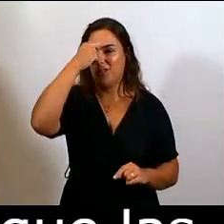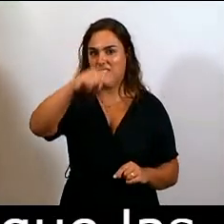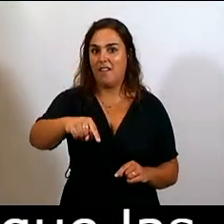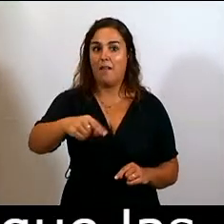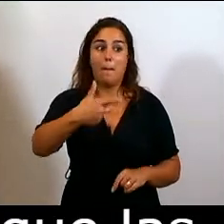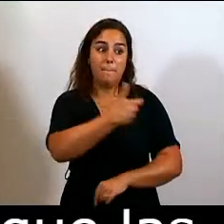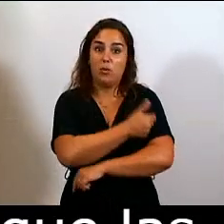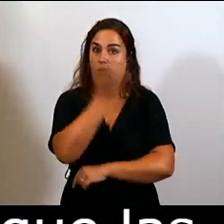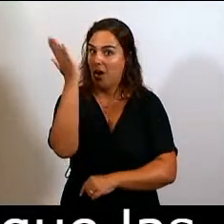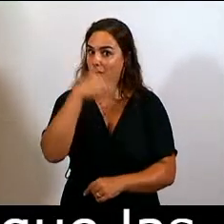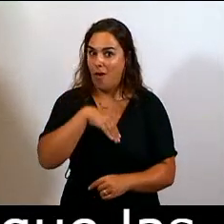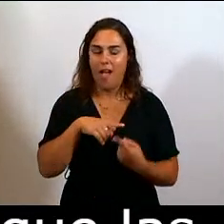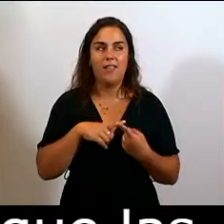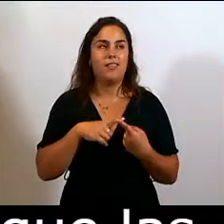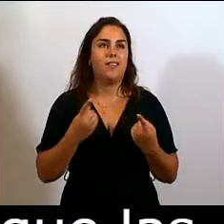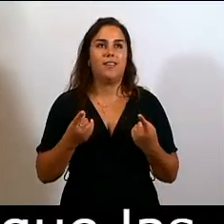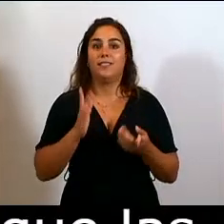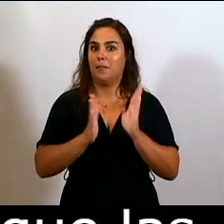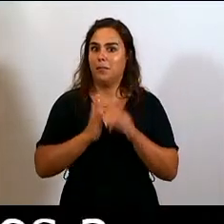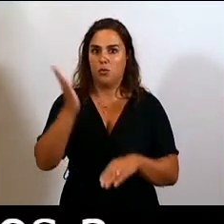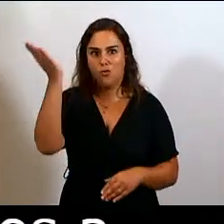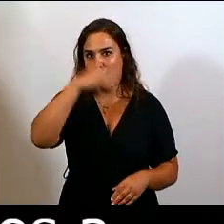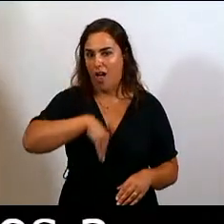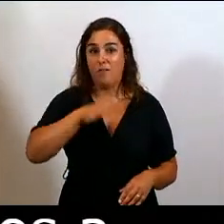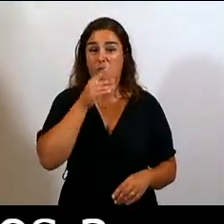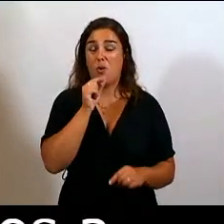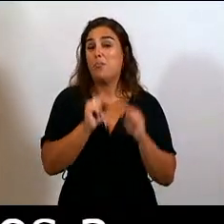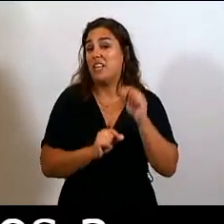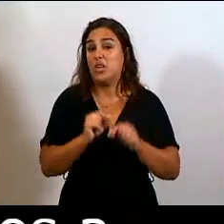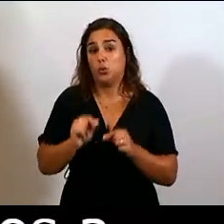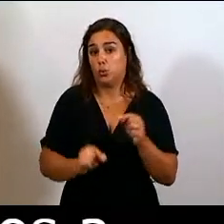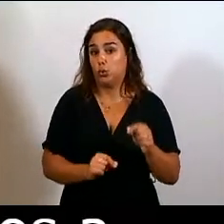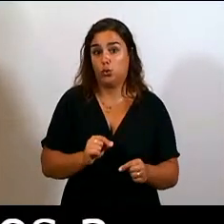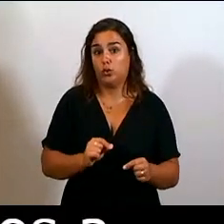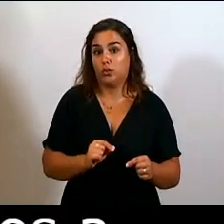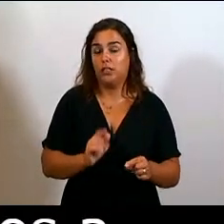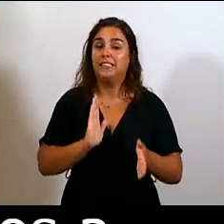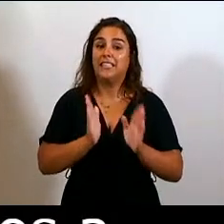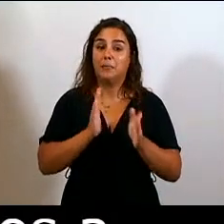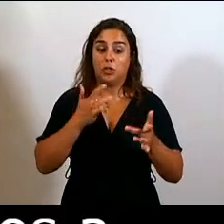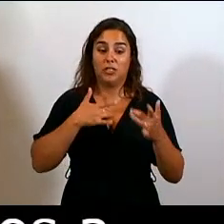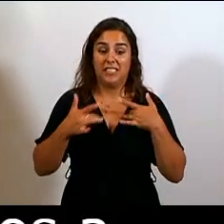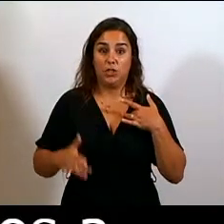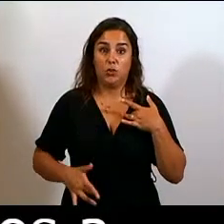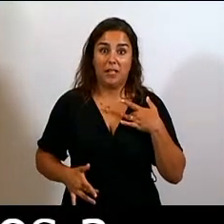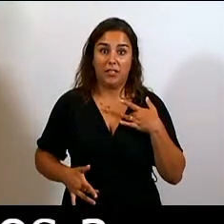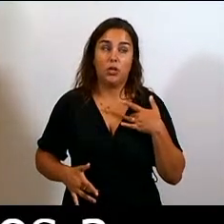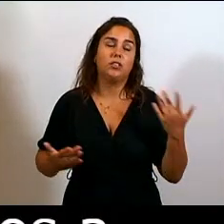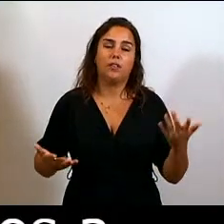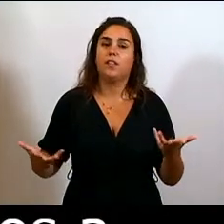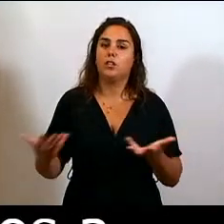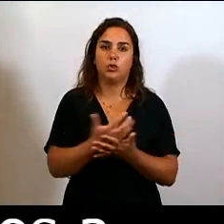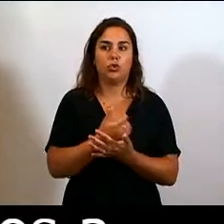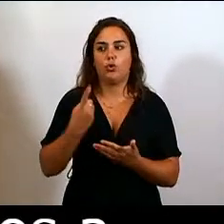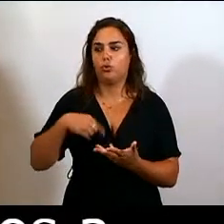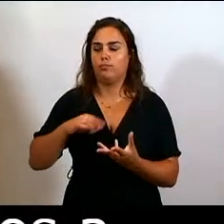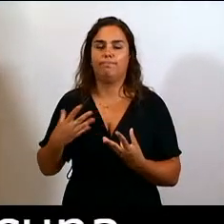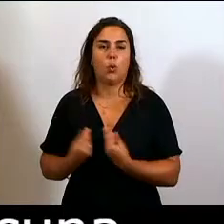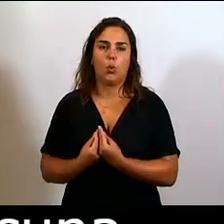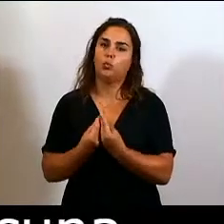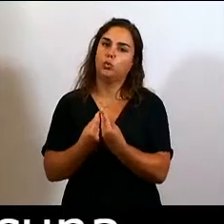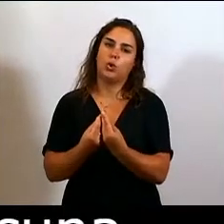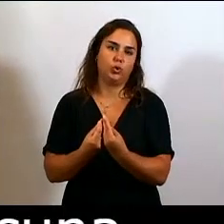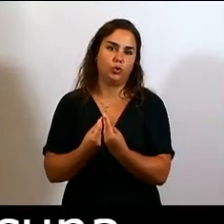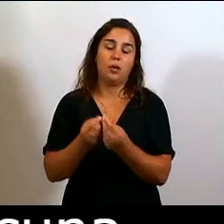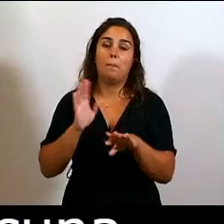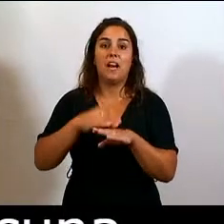vacuna, no existe un tratamiento porque es un virus, es un tratamiento sintomático y, por tanto, aquí todos tenemos que ir a una a afrontar